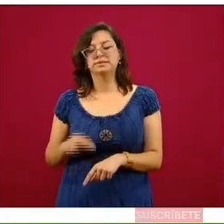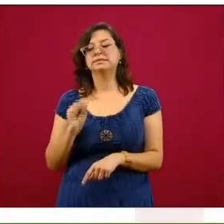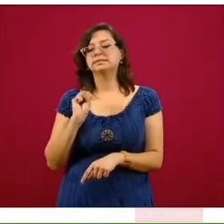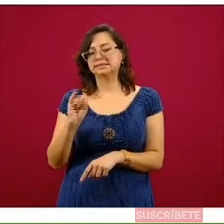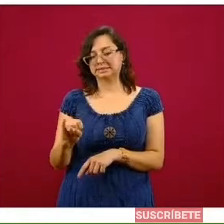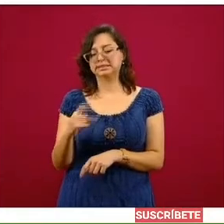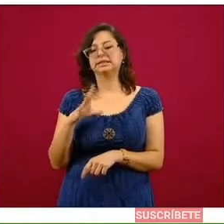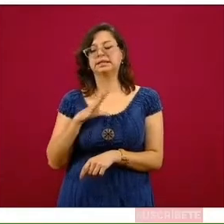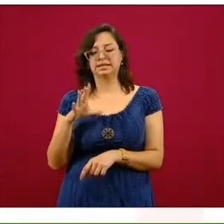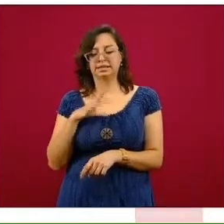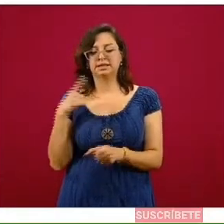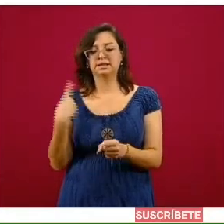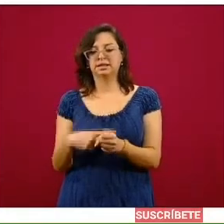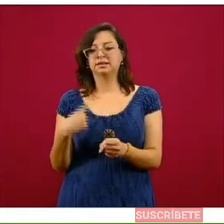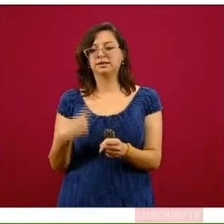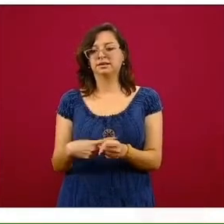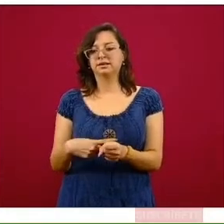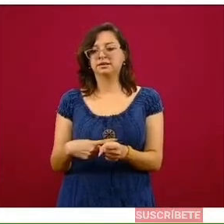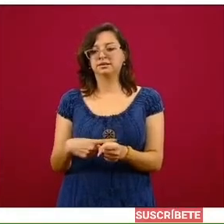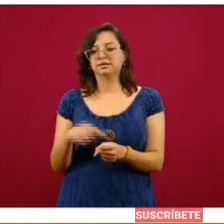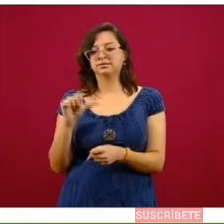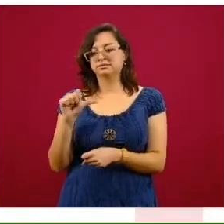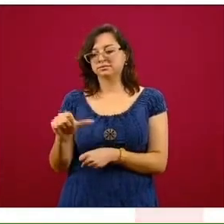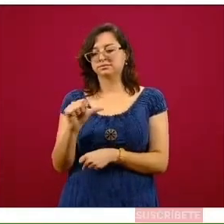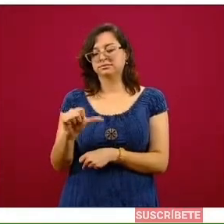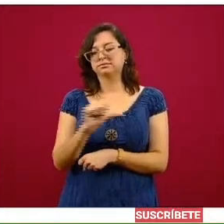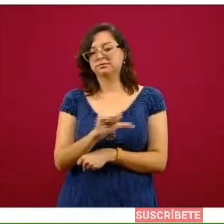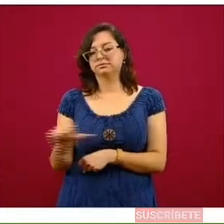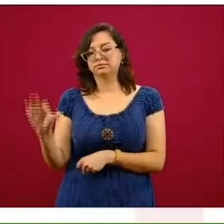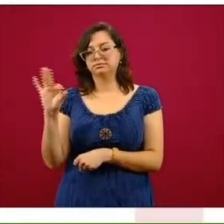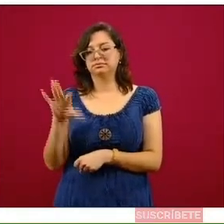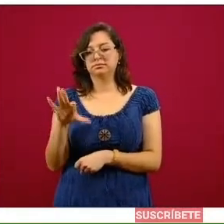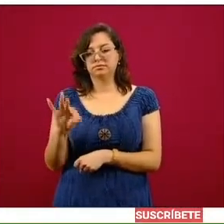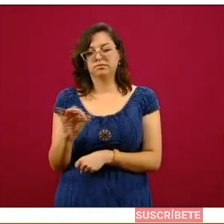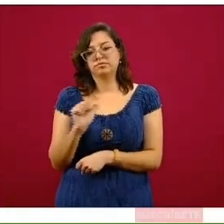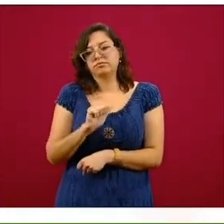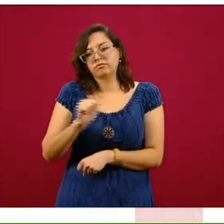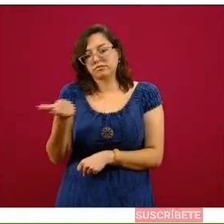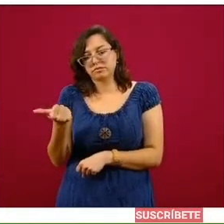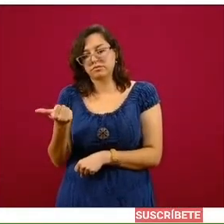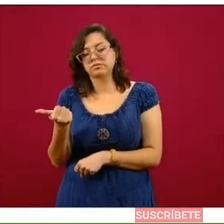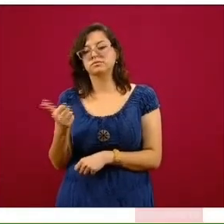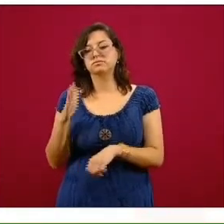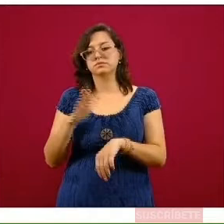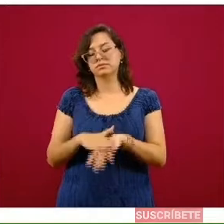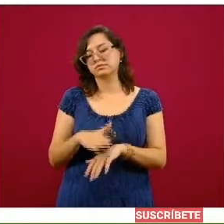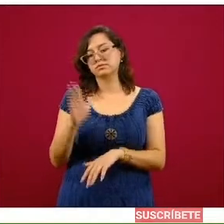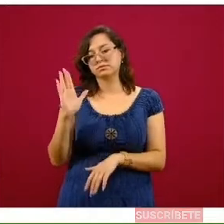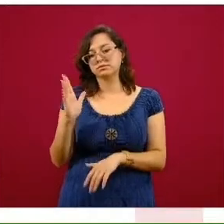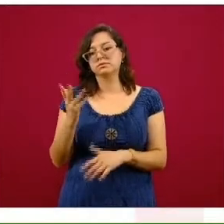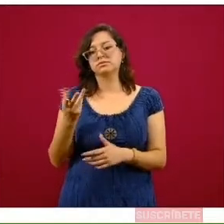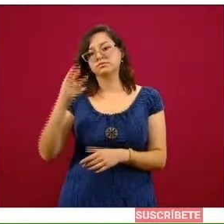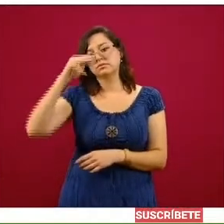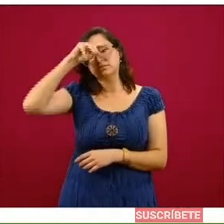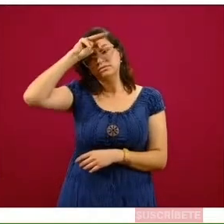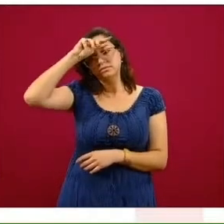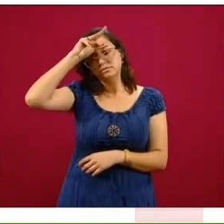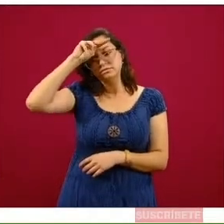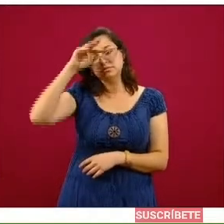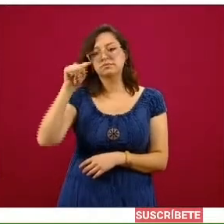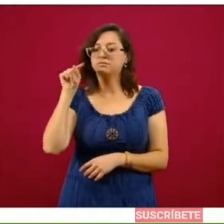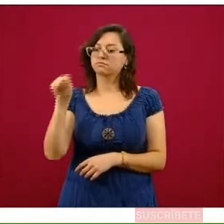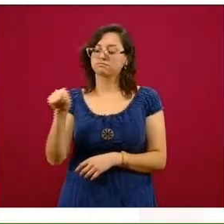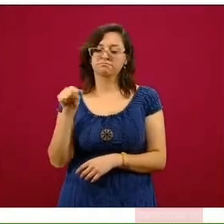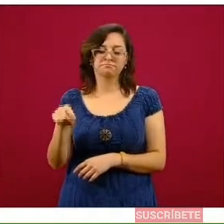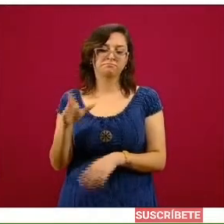una intensidad por lo menos de 16 a 40 y otros en donde se incluye precisamente a Monterrey como una de las